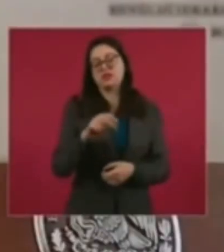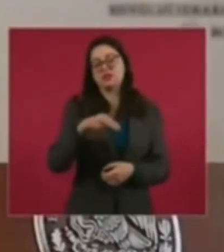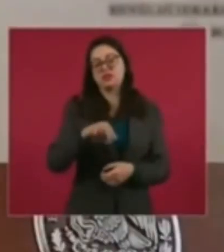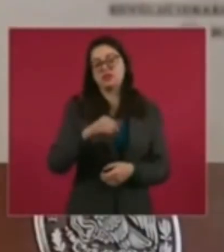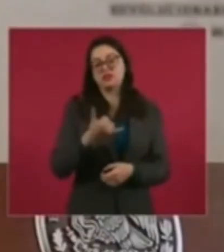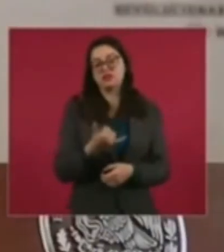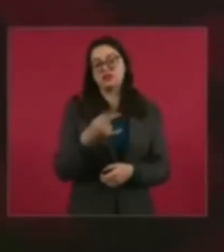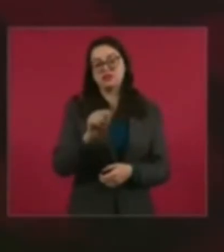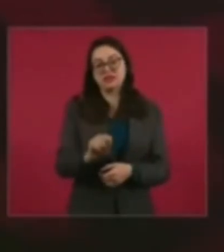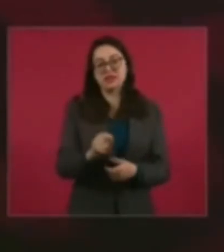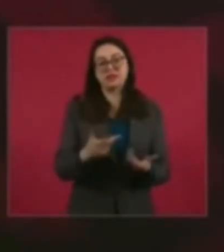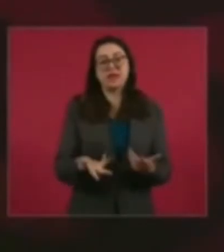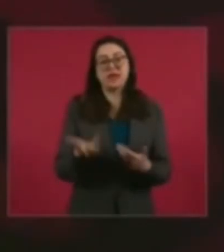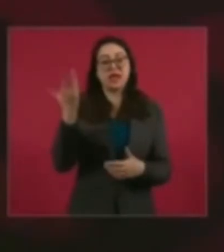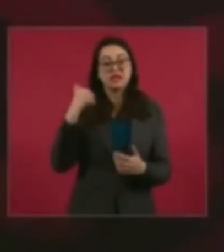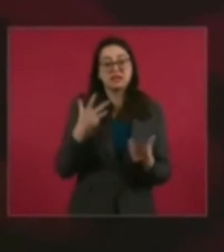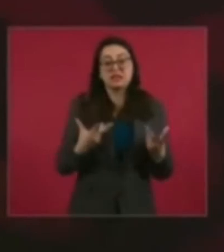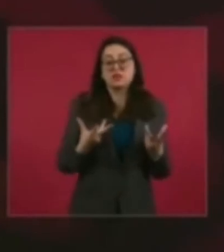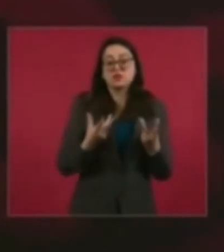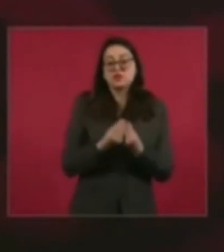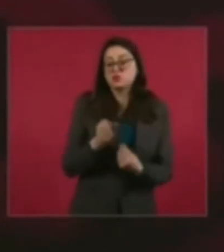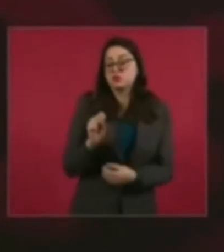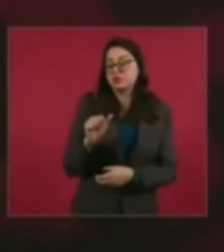Salinas. Entonces,